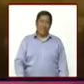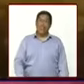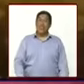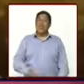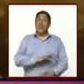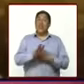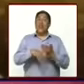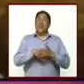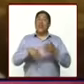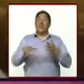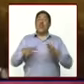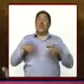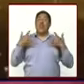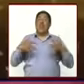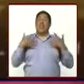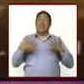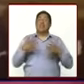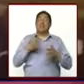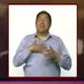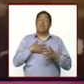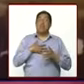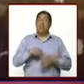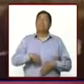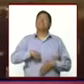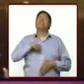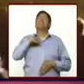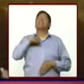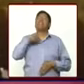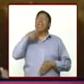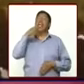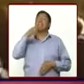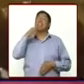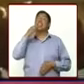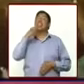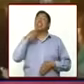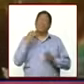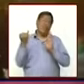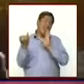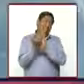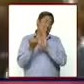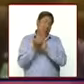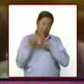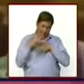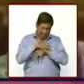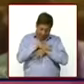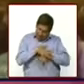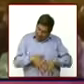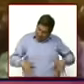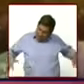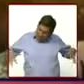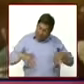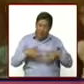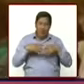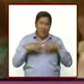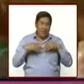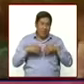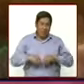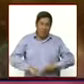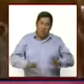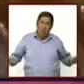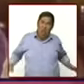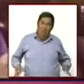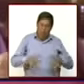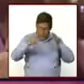Estamos viviendo esa alegría y yo me siento muy orgullosa de vestir la identidad, la manta, la pollera, el sombrero